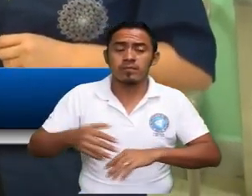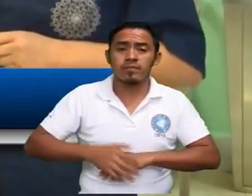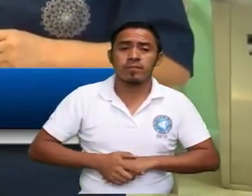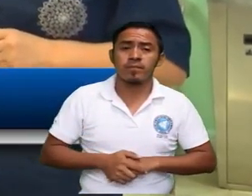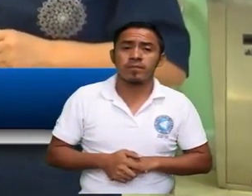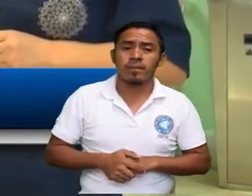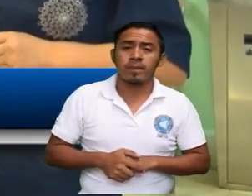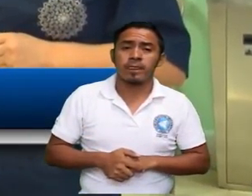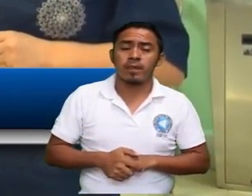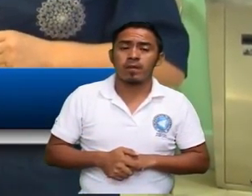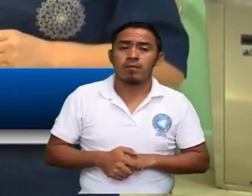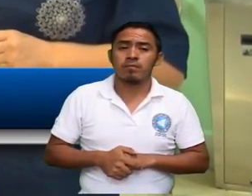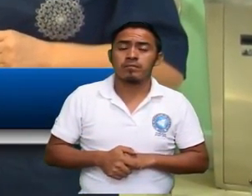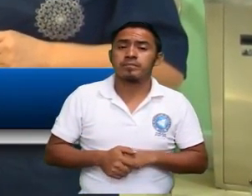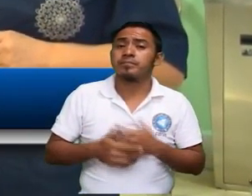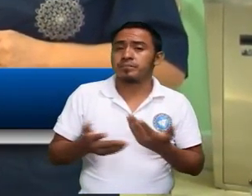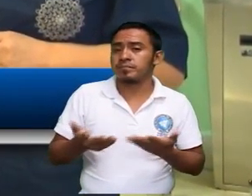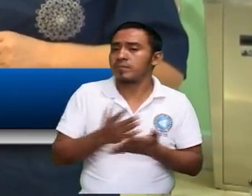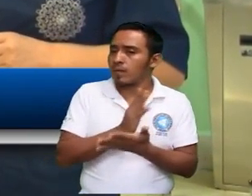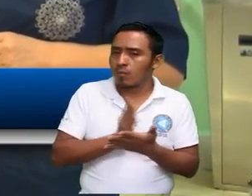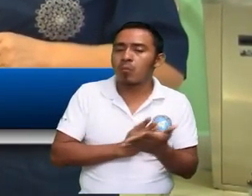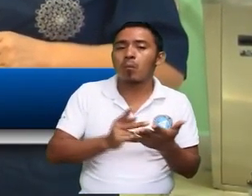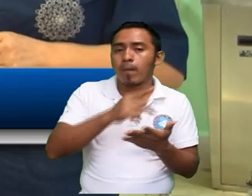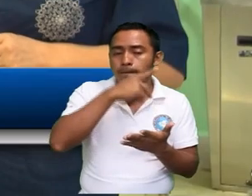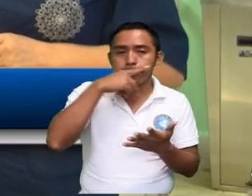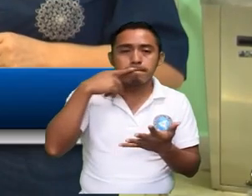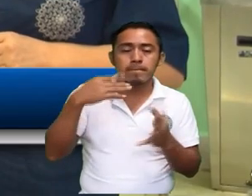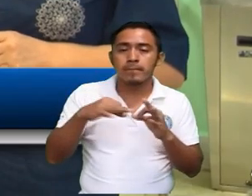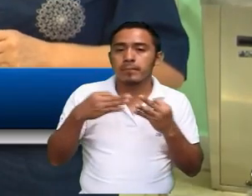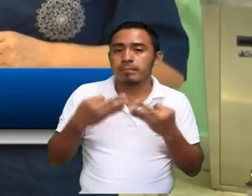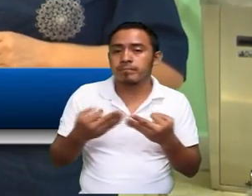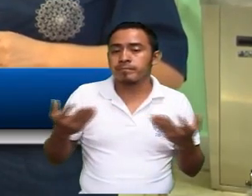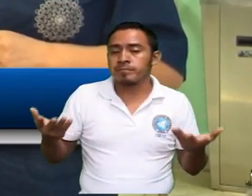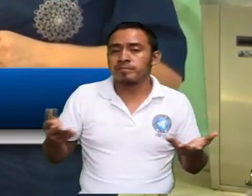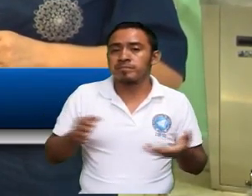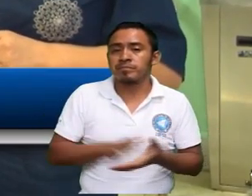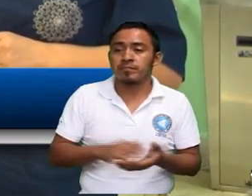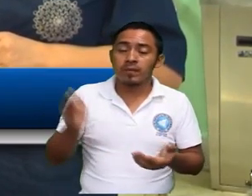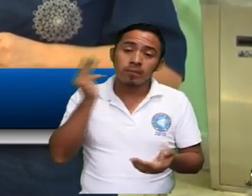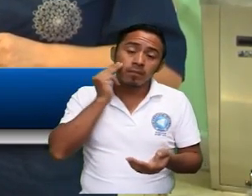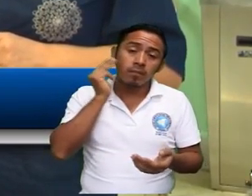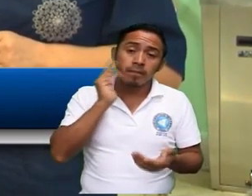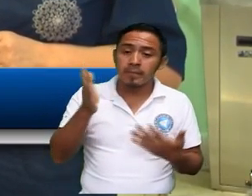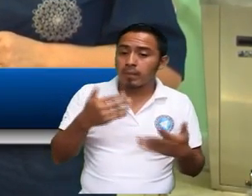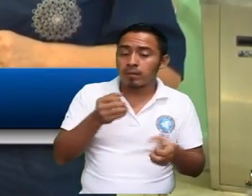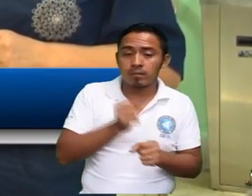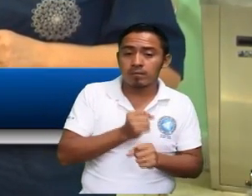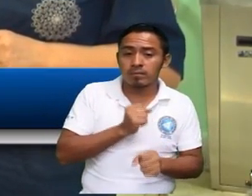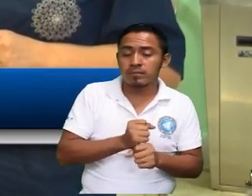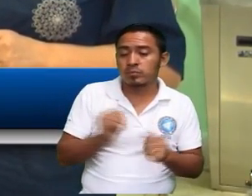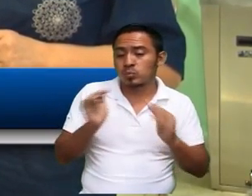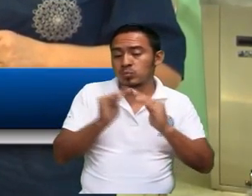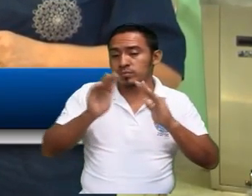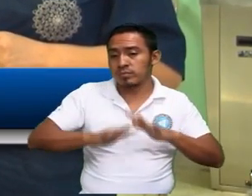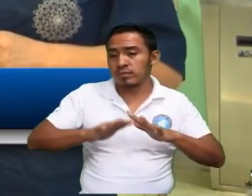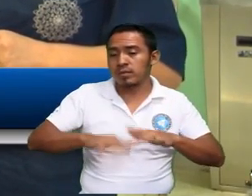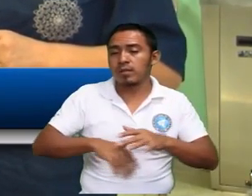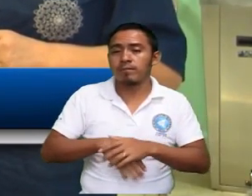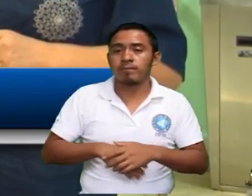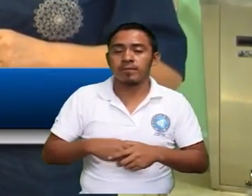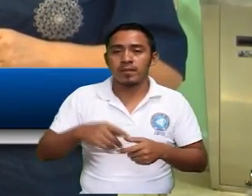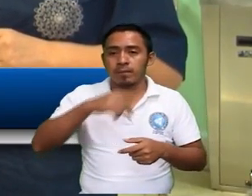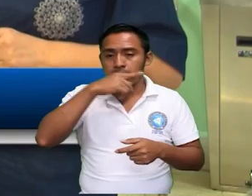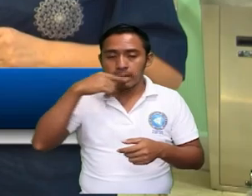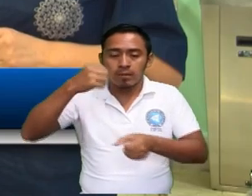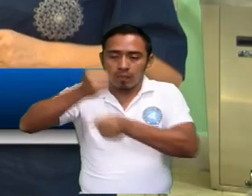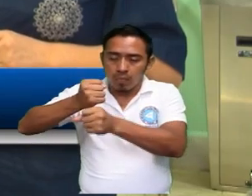responderlo. Obviamente hay padres de familia, tal vez la madre no trabaja, es ama de casa, pero el padre es el